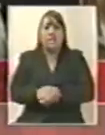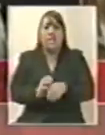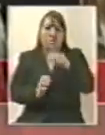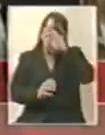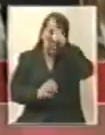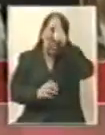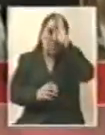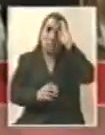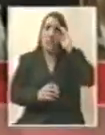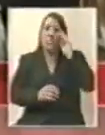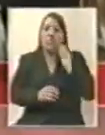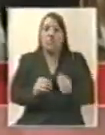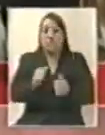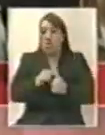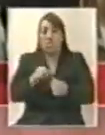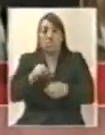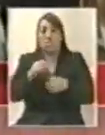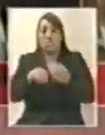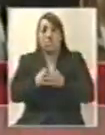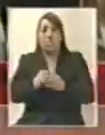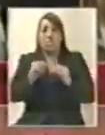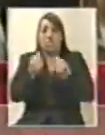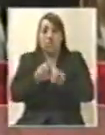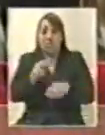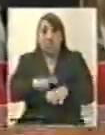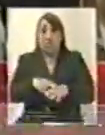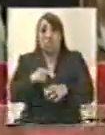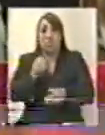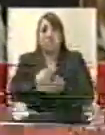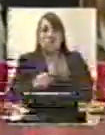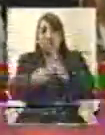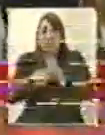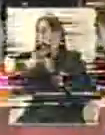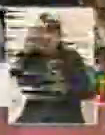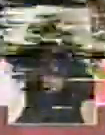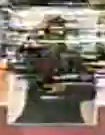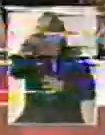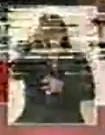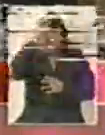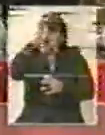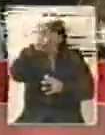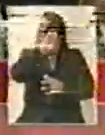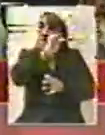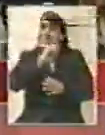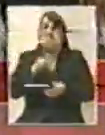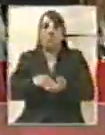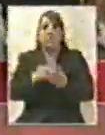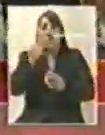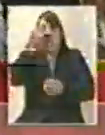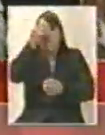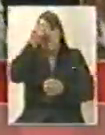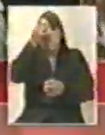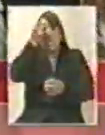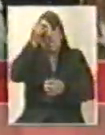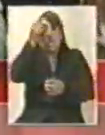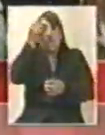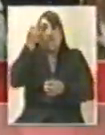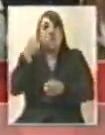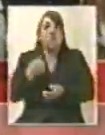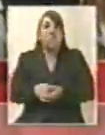fuertes, se distendían. Llegaron a tener acuerdos políticos. Los colombianos